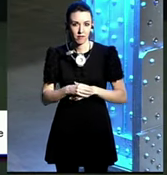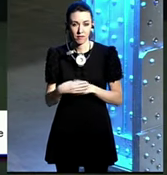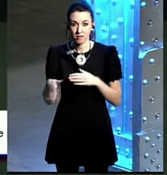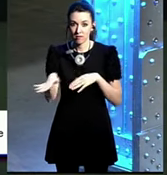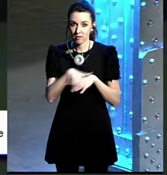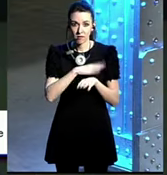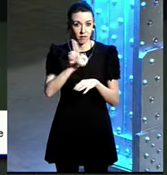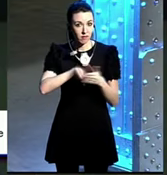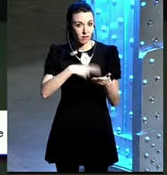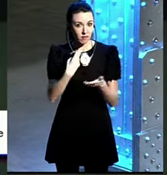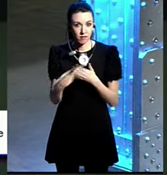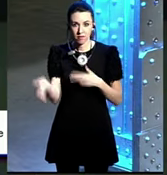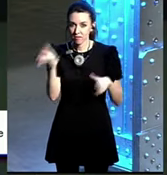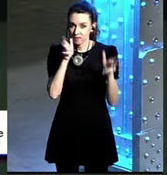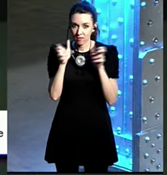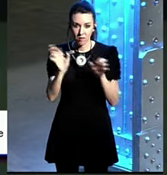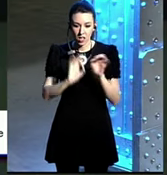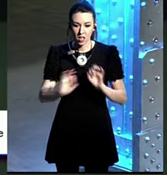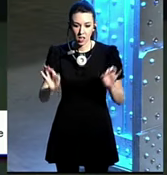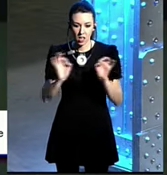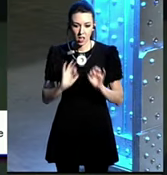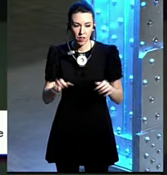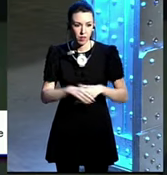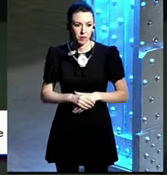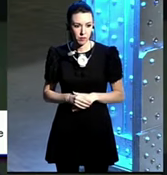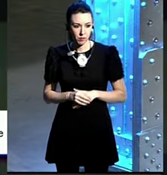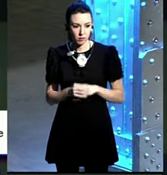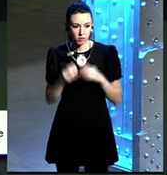Disculpas, pero la intérprete no recibe sonido.